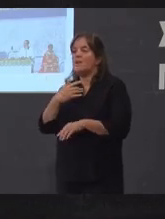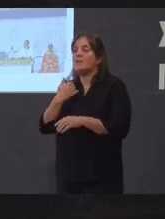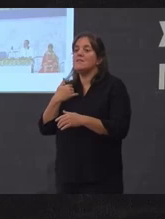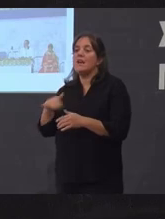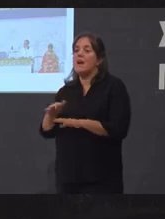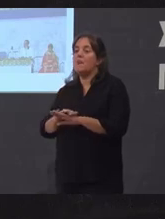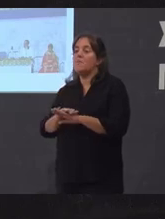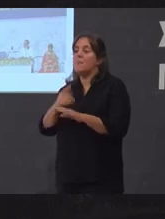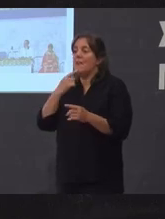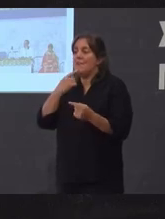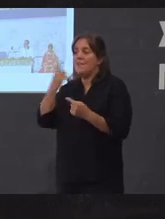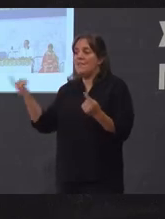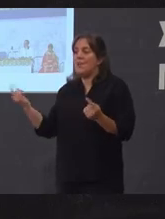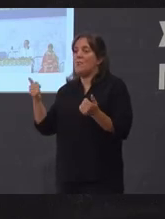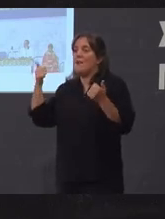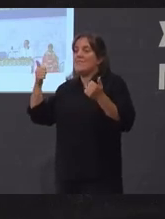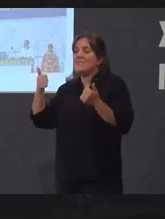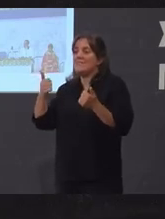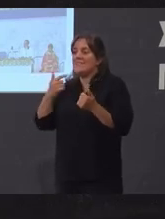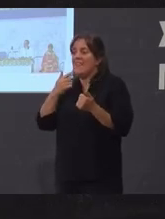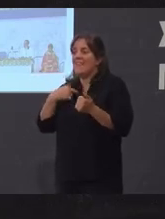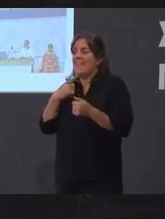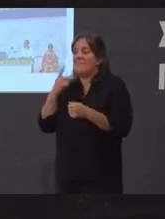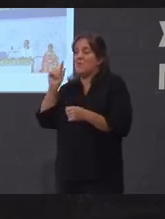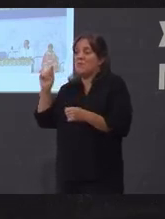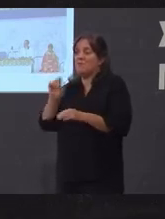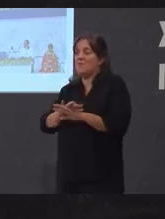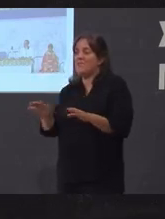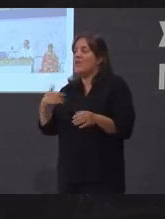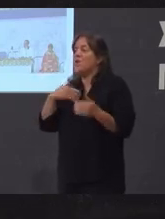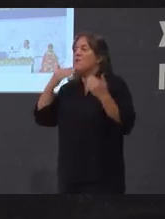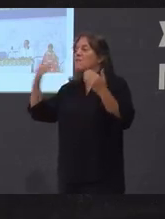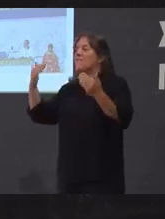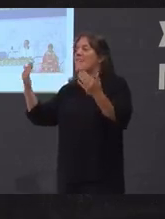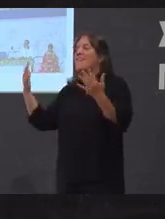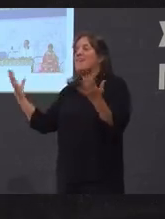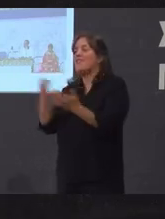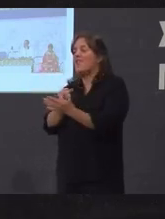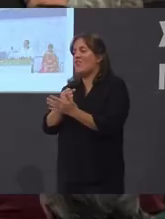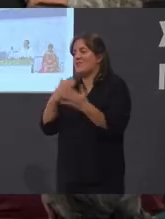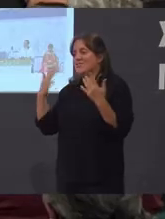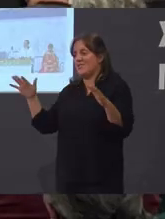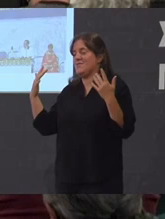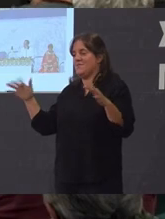isto, bueno, máis non se pode dicir en menos minutos, o sea que nada, moitísimas grazas a todos.